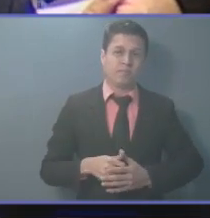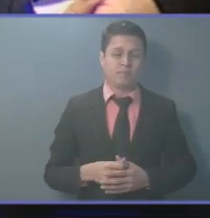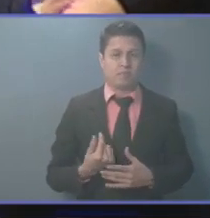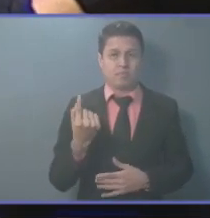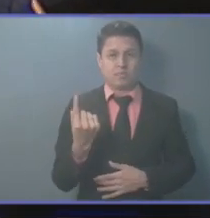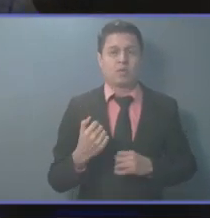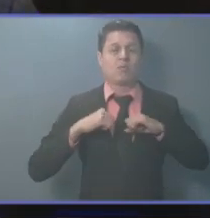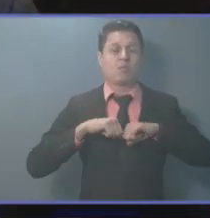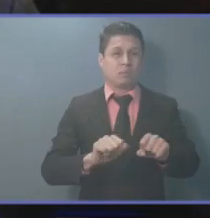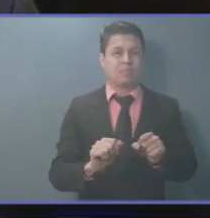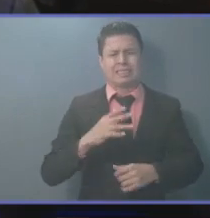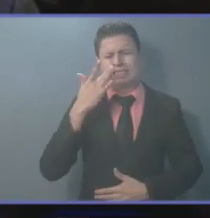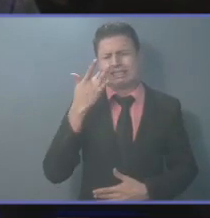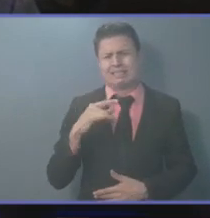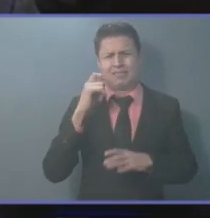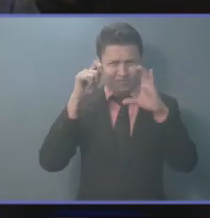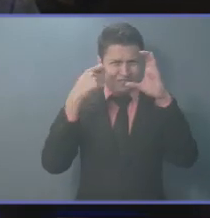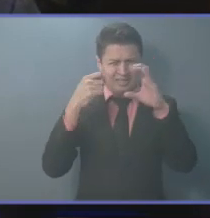pérdida